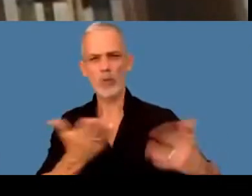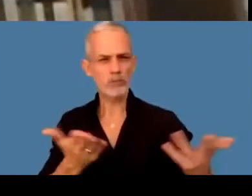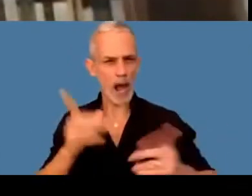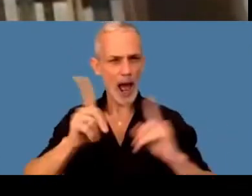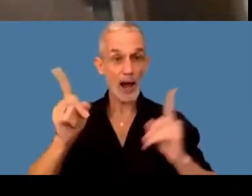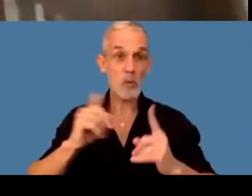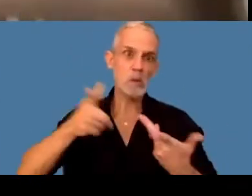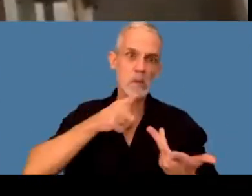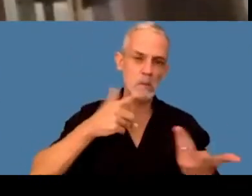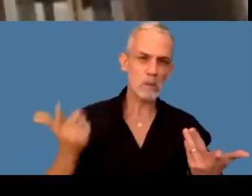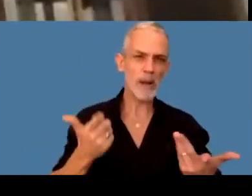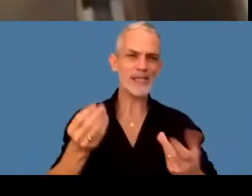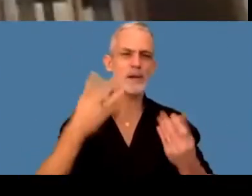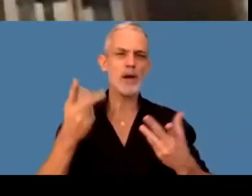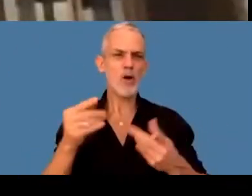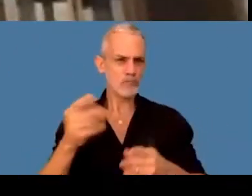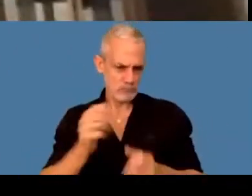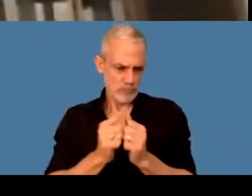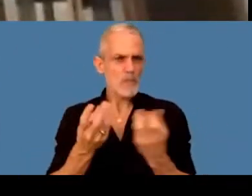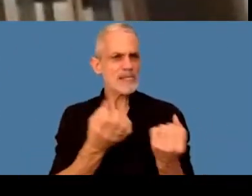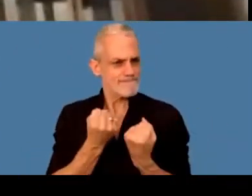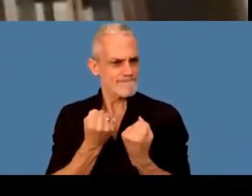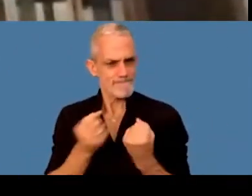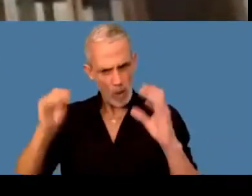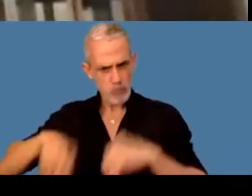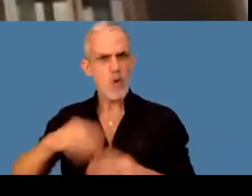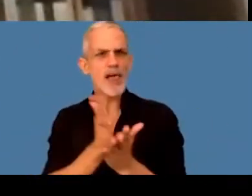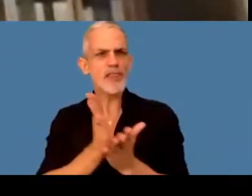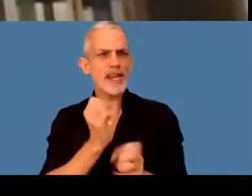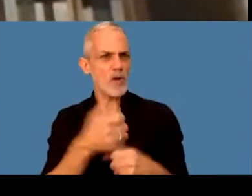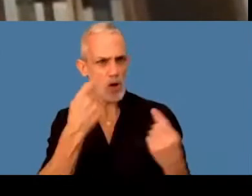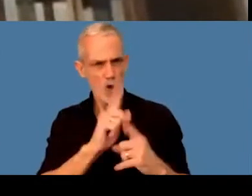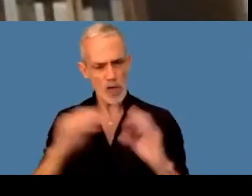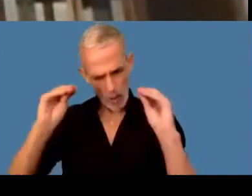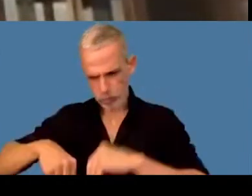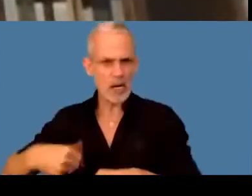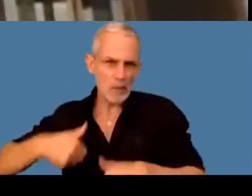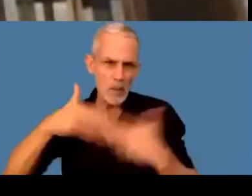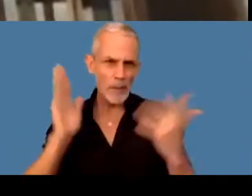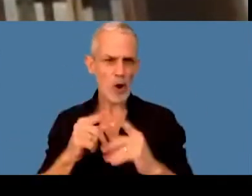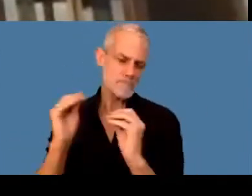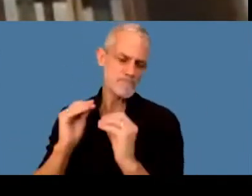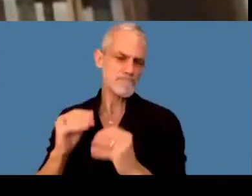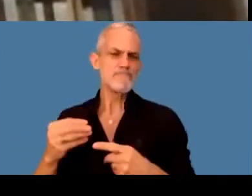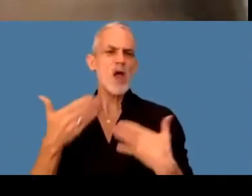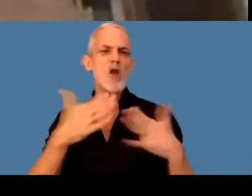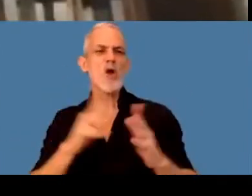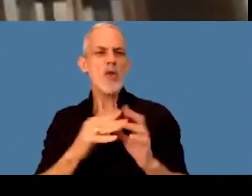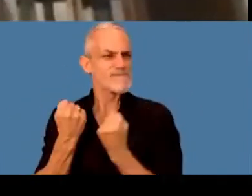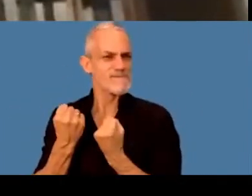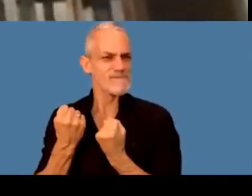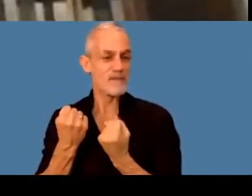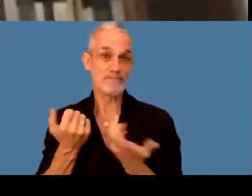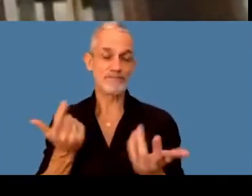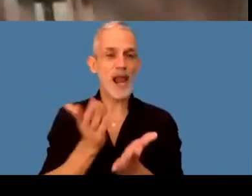parecería que prefieren fundirse, pero no aceptar derechos laborales. Que en general los derechos